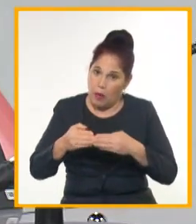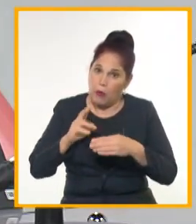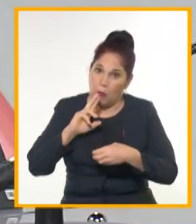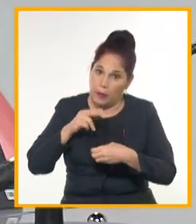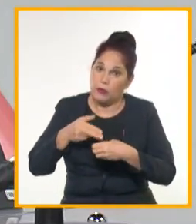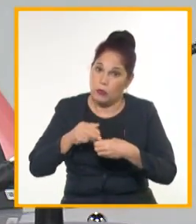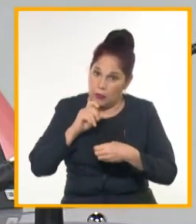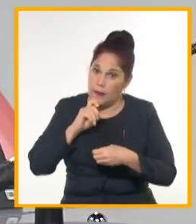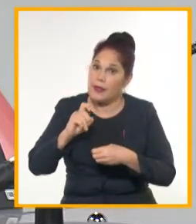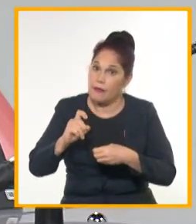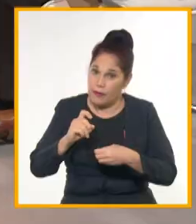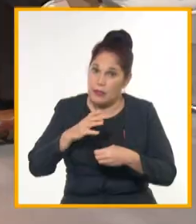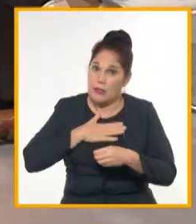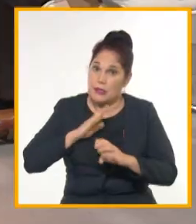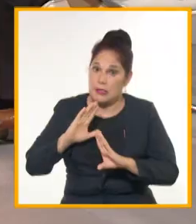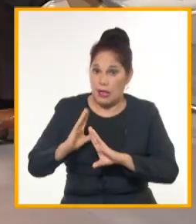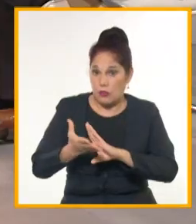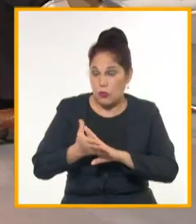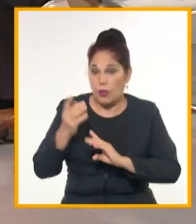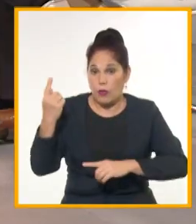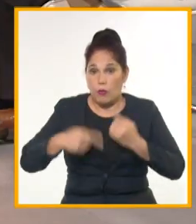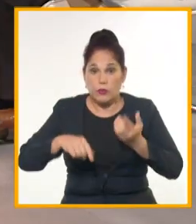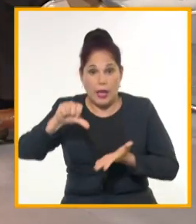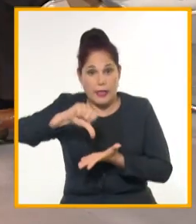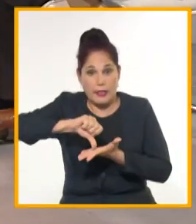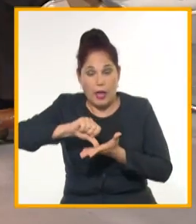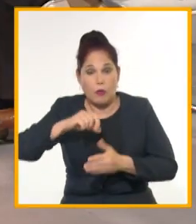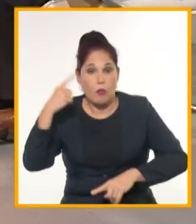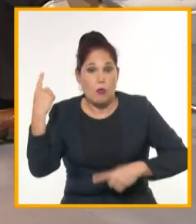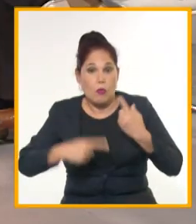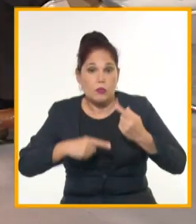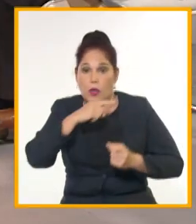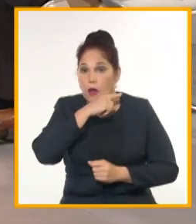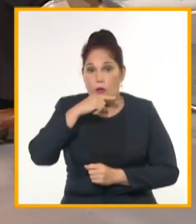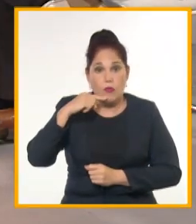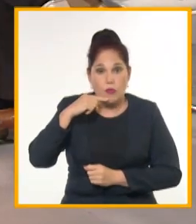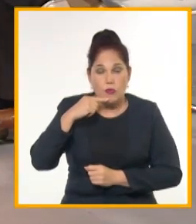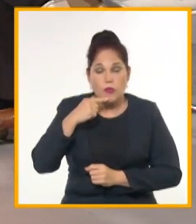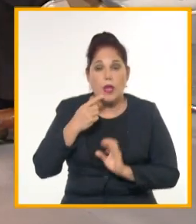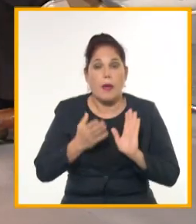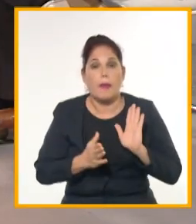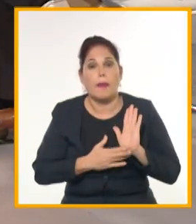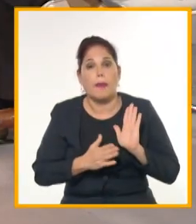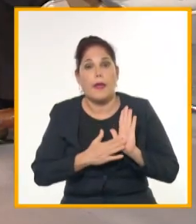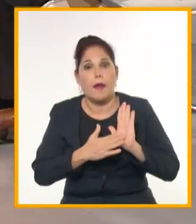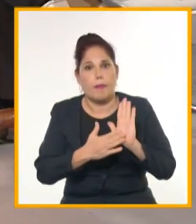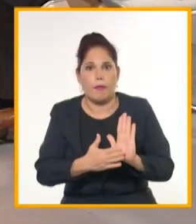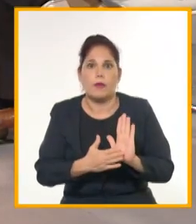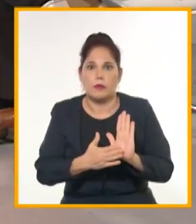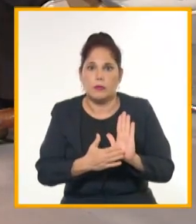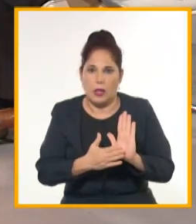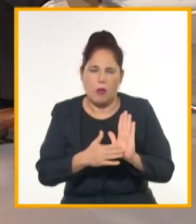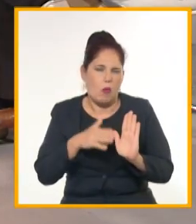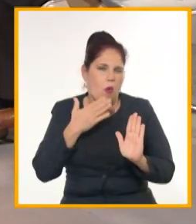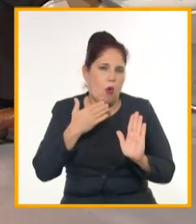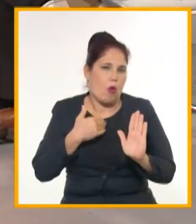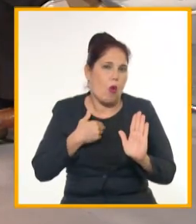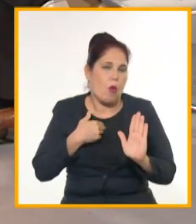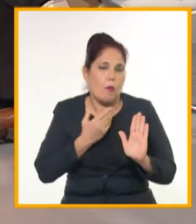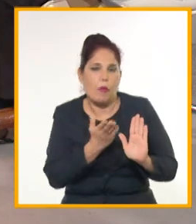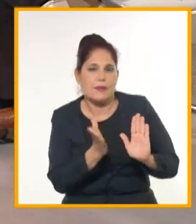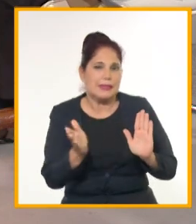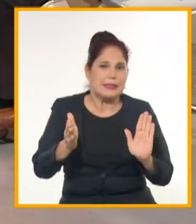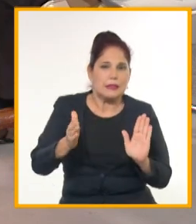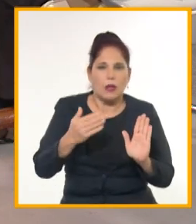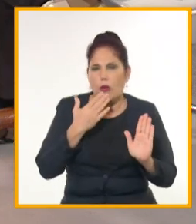sea, las propias sanciones contra Irán, las propias sanciones contra Rusia han demostrado que hay vías para escapar,